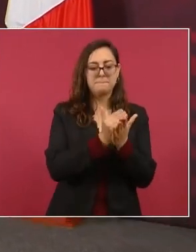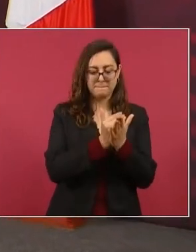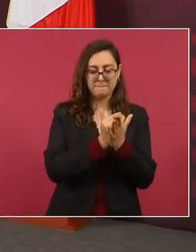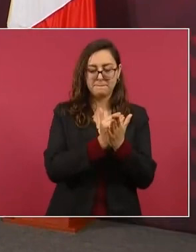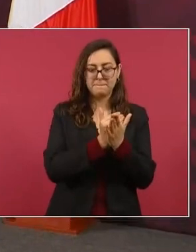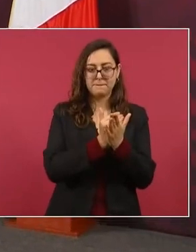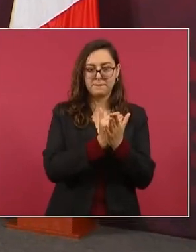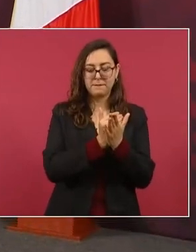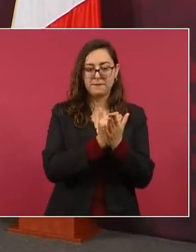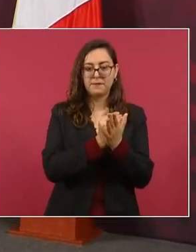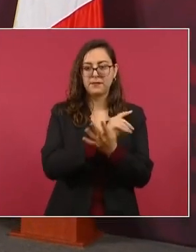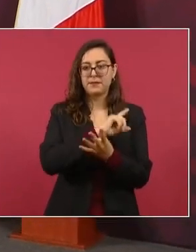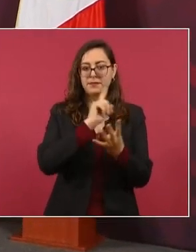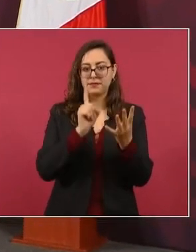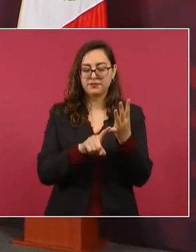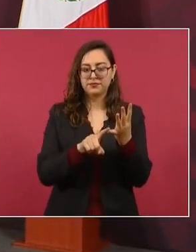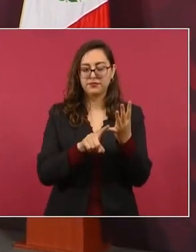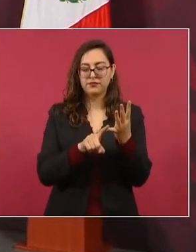a la baja,